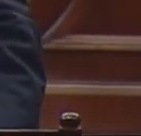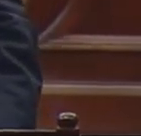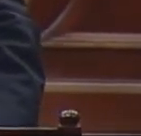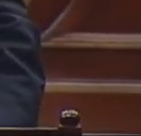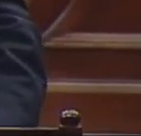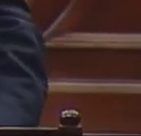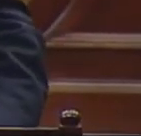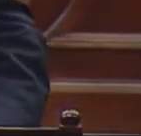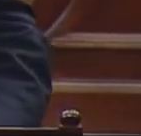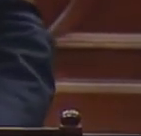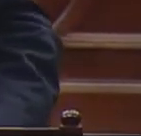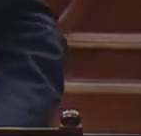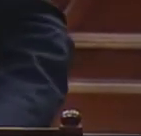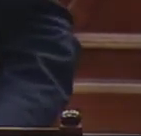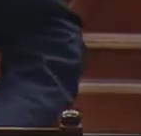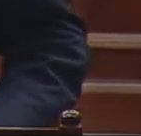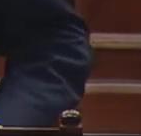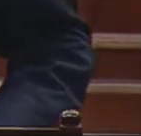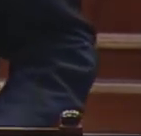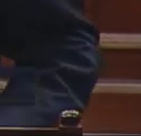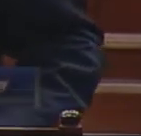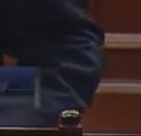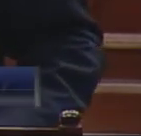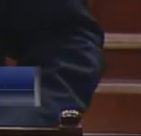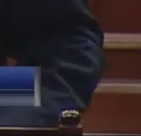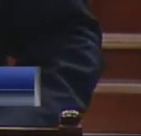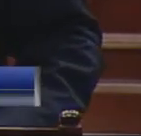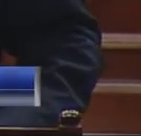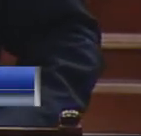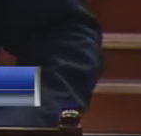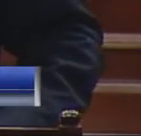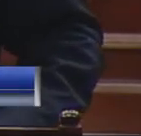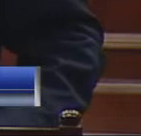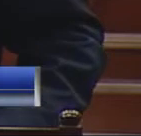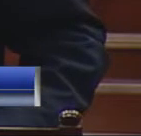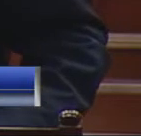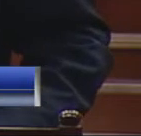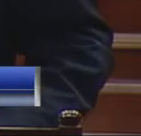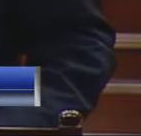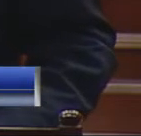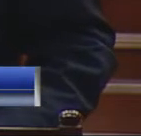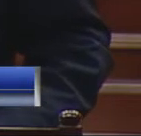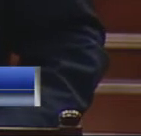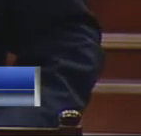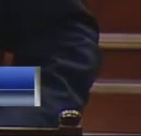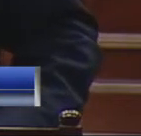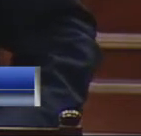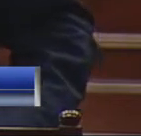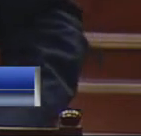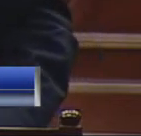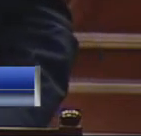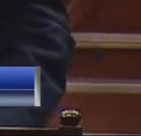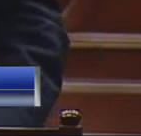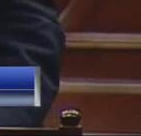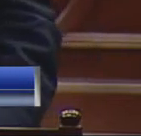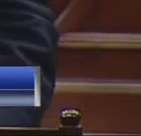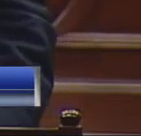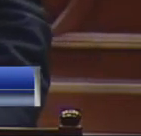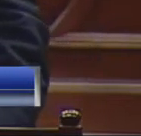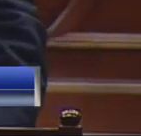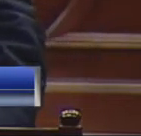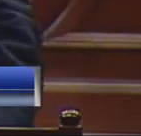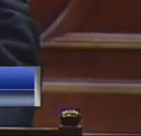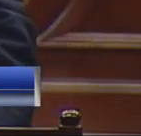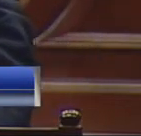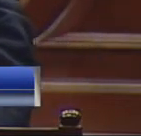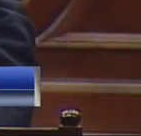miembros de la Junta Directiva, compañeros diputados, amigos, compañeros y familiares de